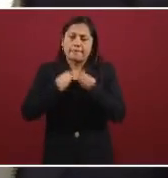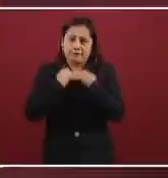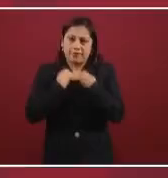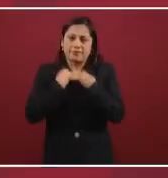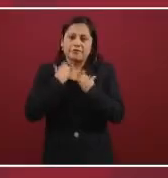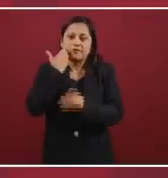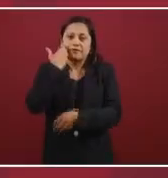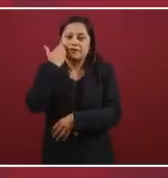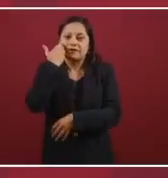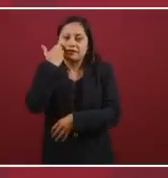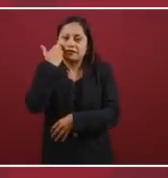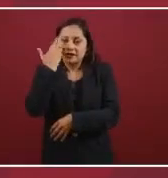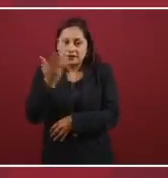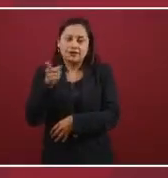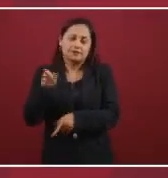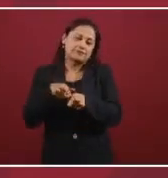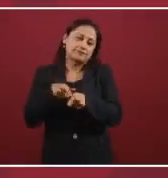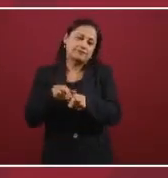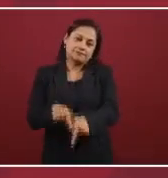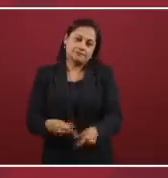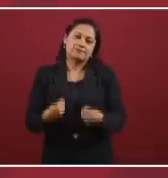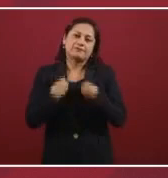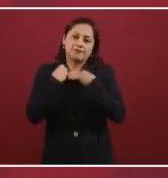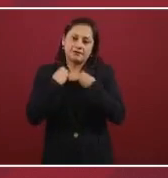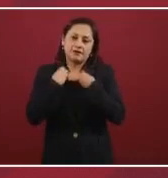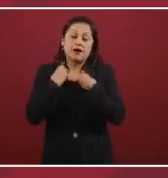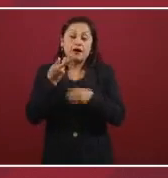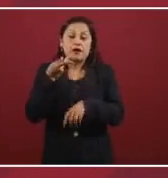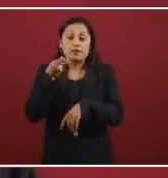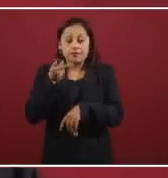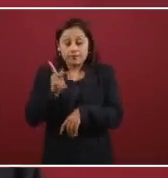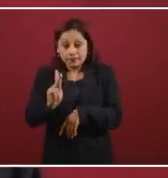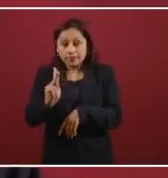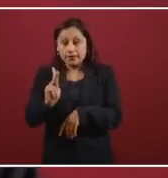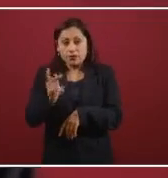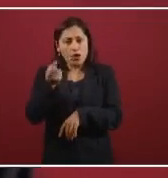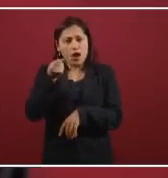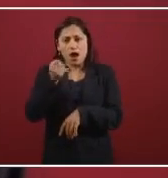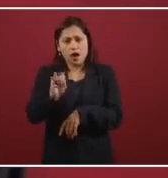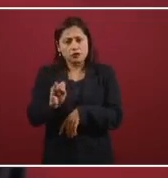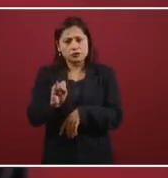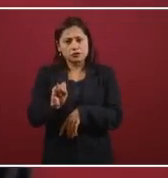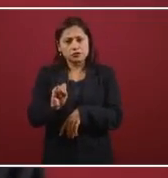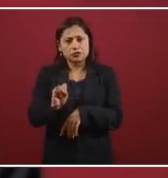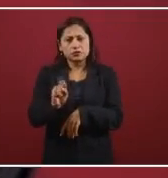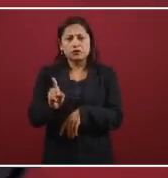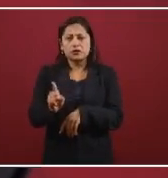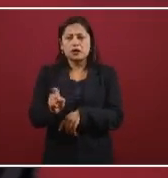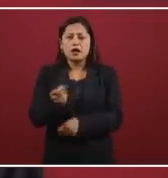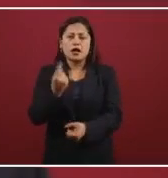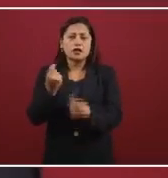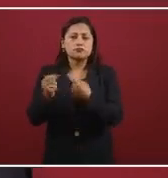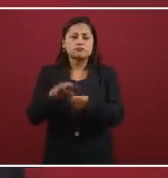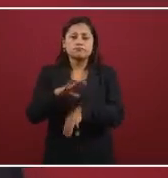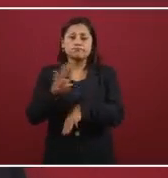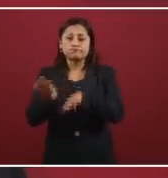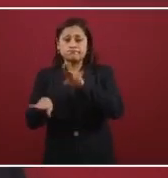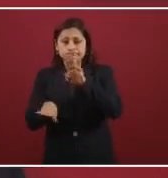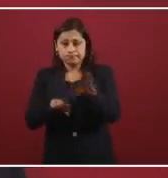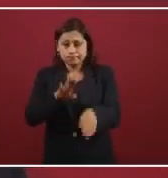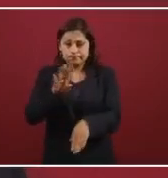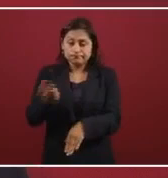queremos poner ahí, pero poco a poco, ¿sí?, no vayan falleciendo, van a ir a esa